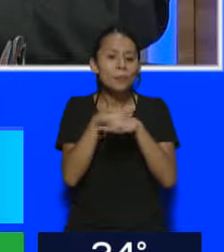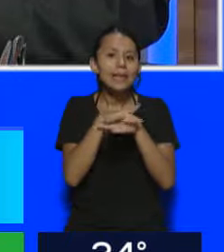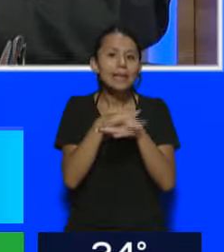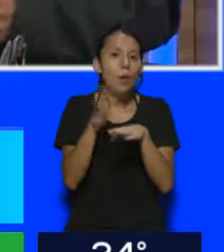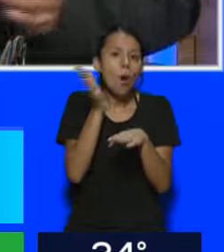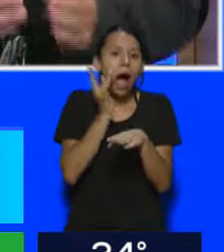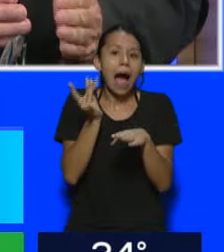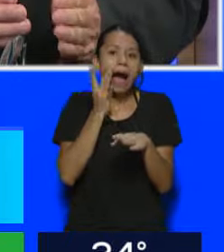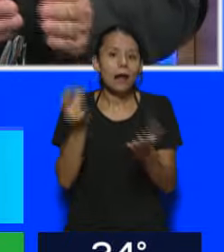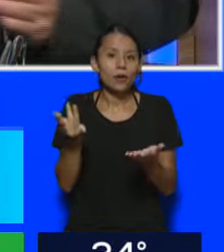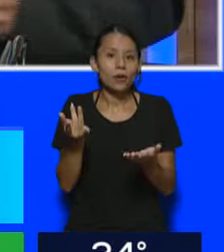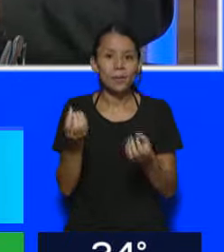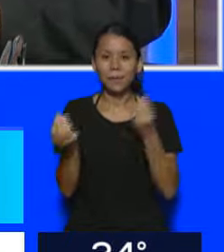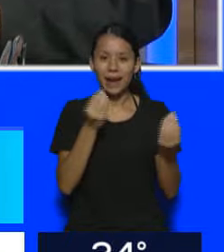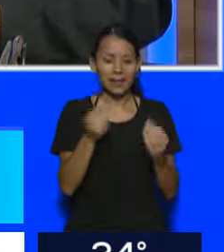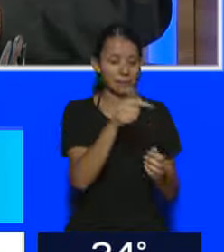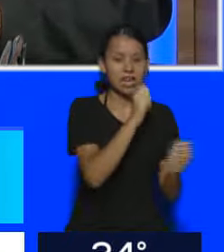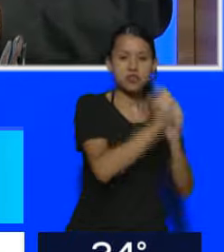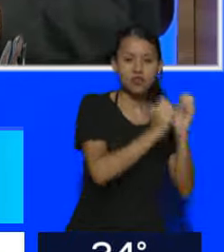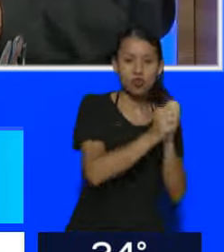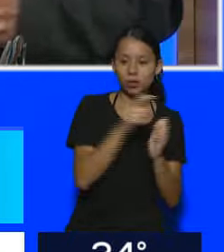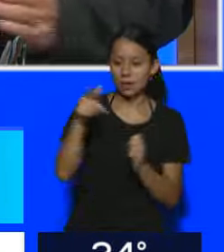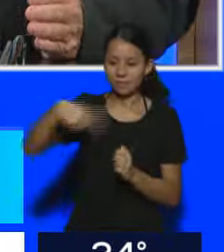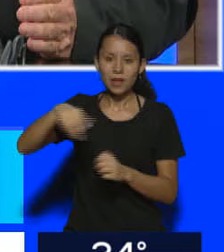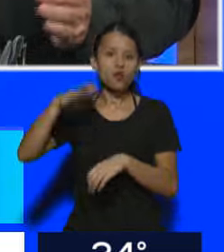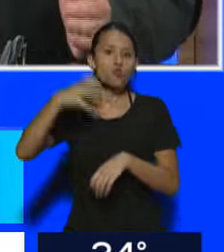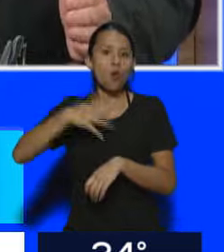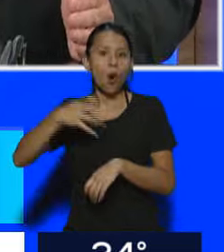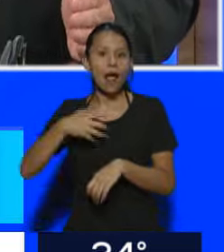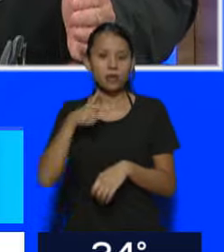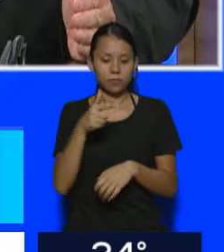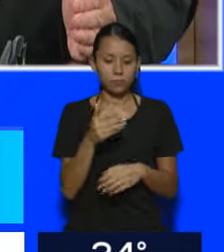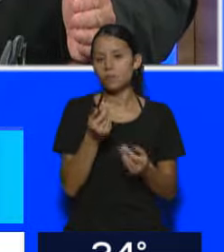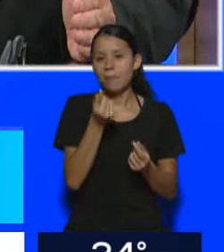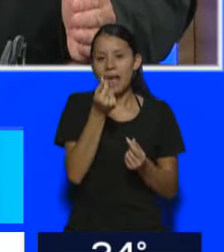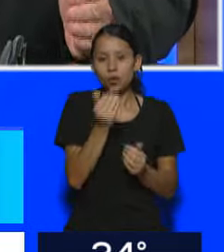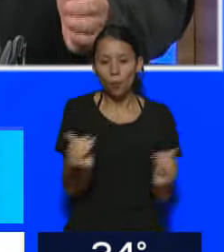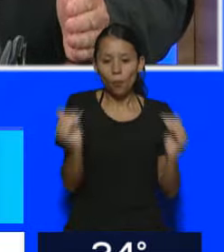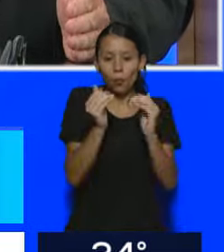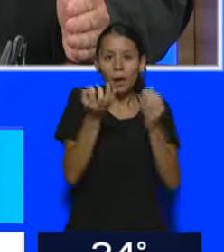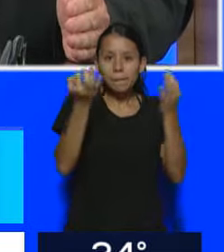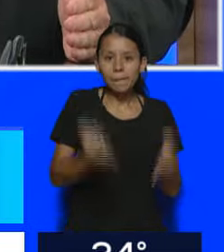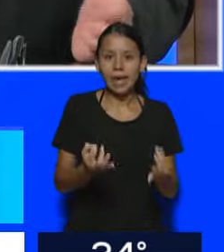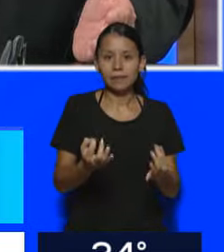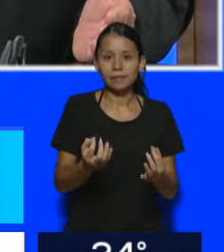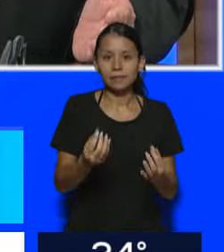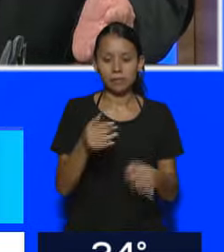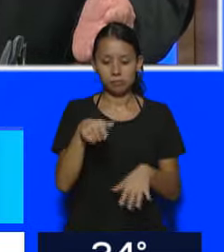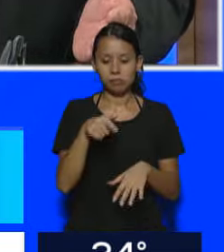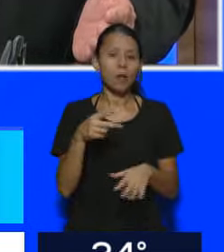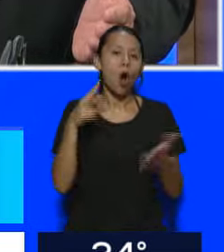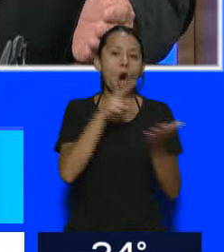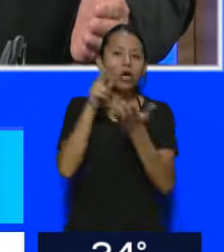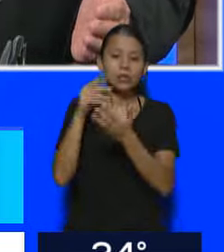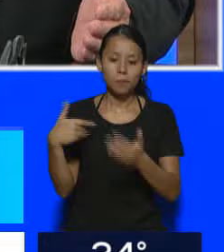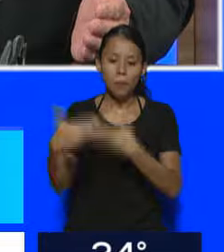condiciones tanto para los productores como para el sector industrial que puedan o les permita en definitiva llevar adelante la actividad. Porque ustedes saben